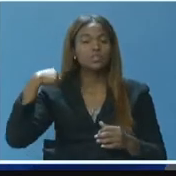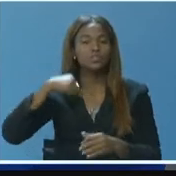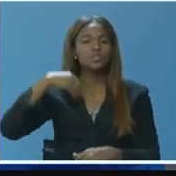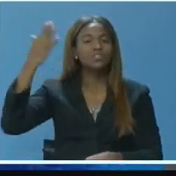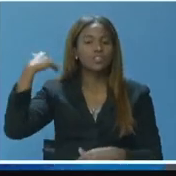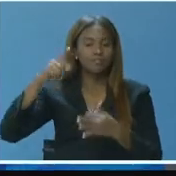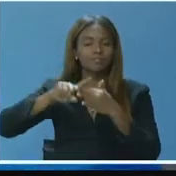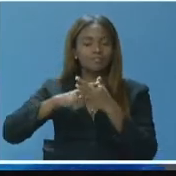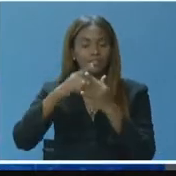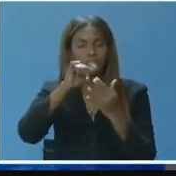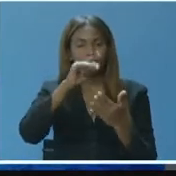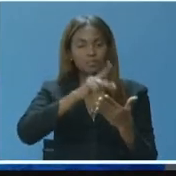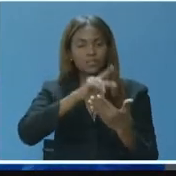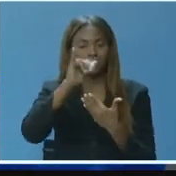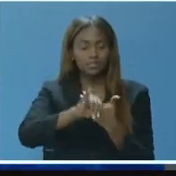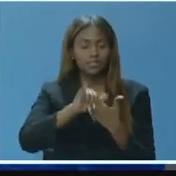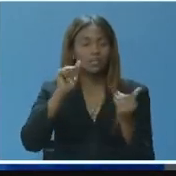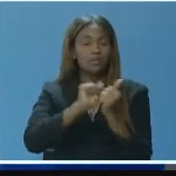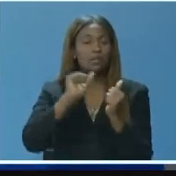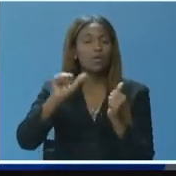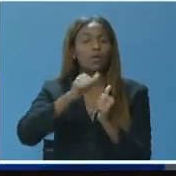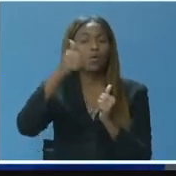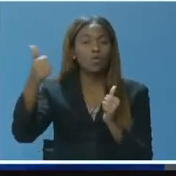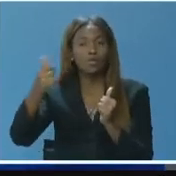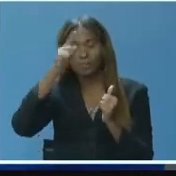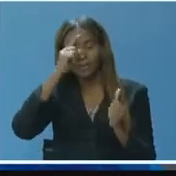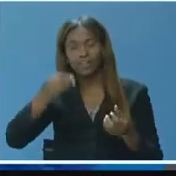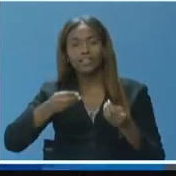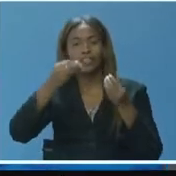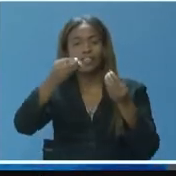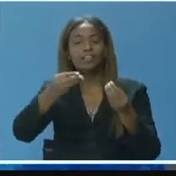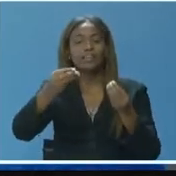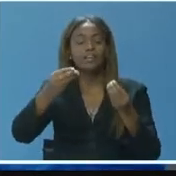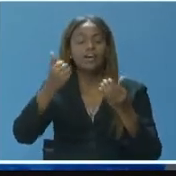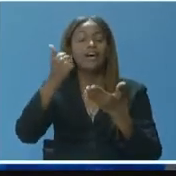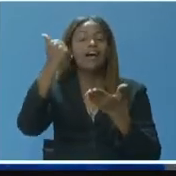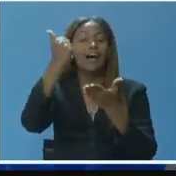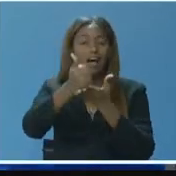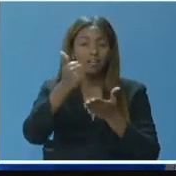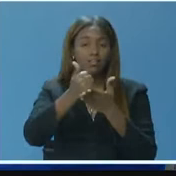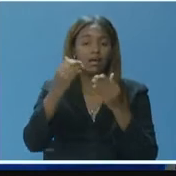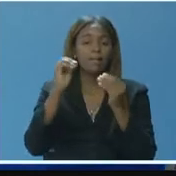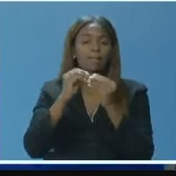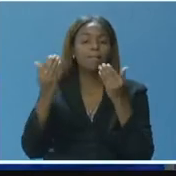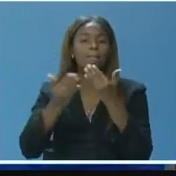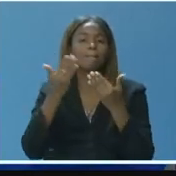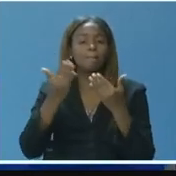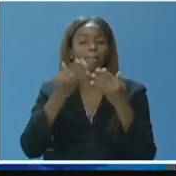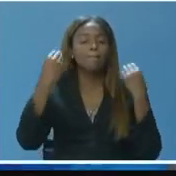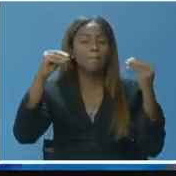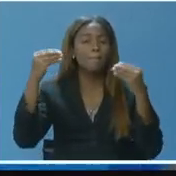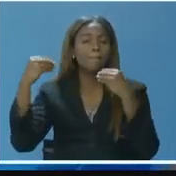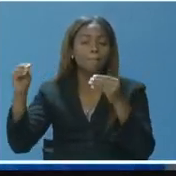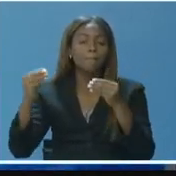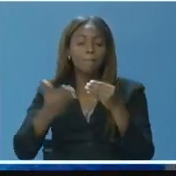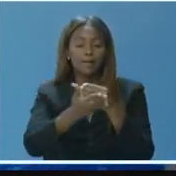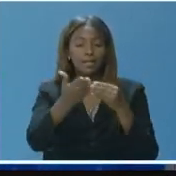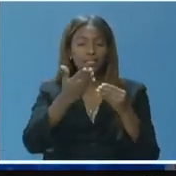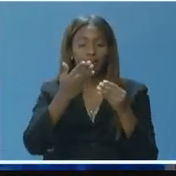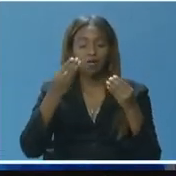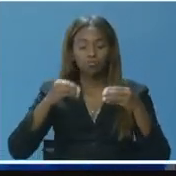este proyecto piloto para generar una alternativa de comercialización a la